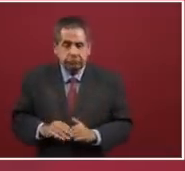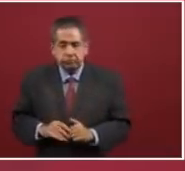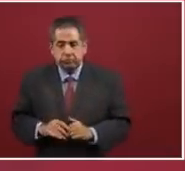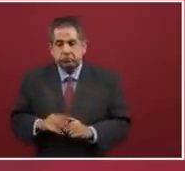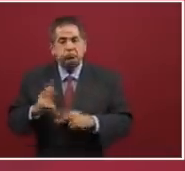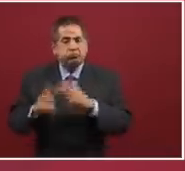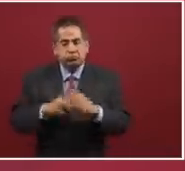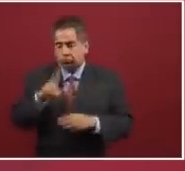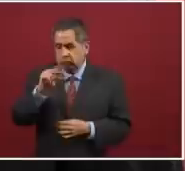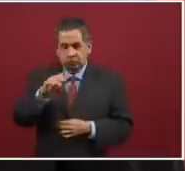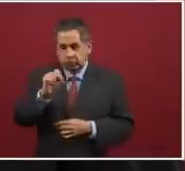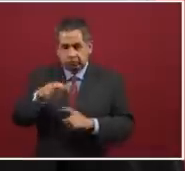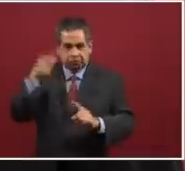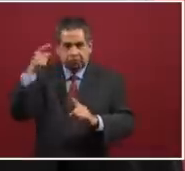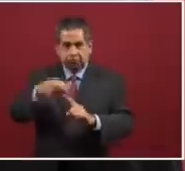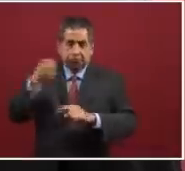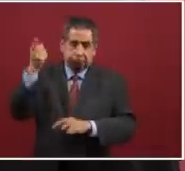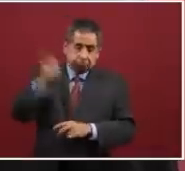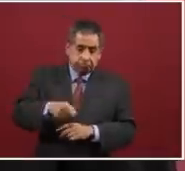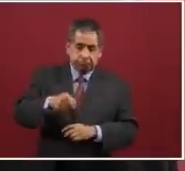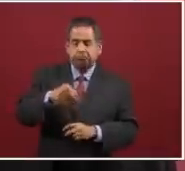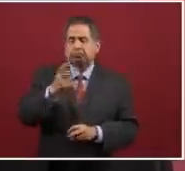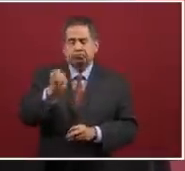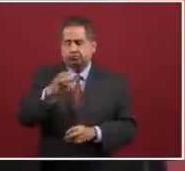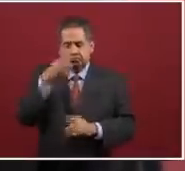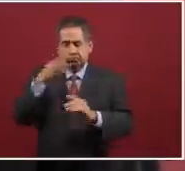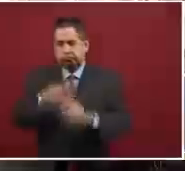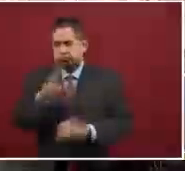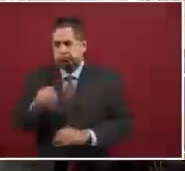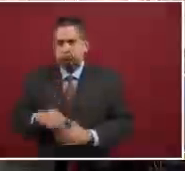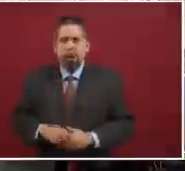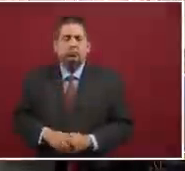sin embargo, no es ese el propósito.